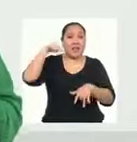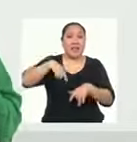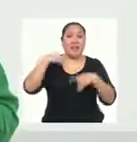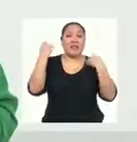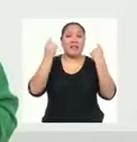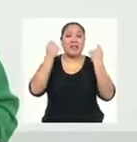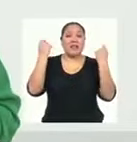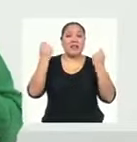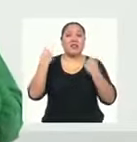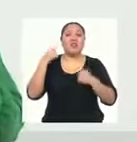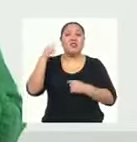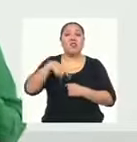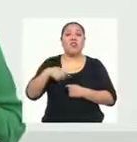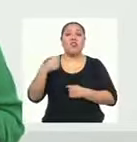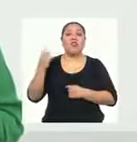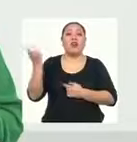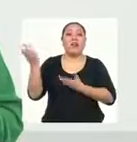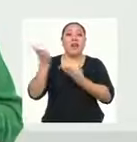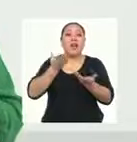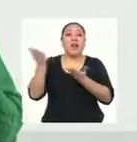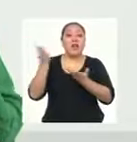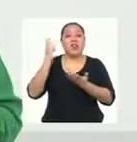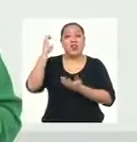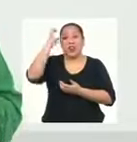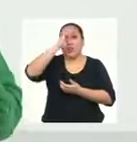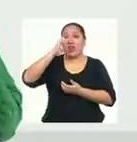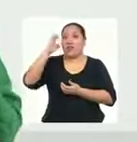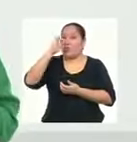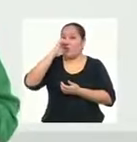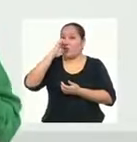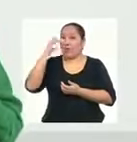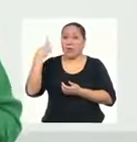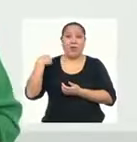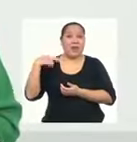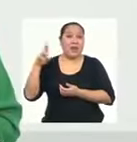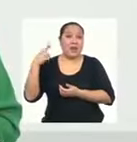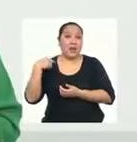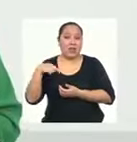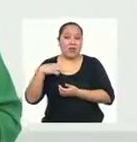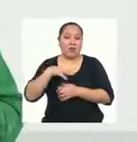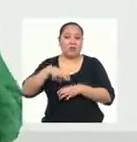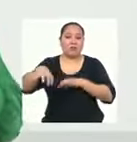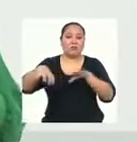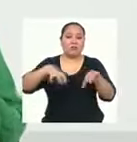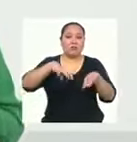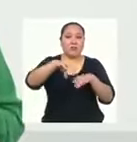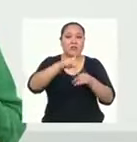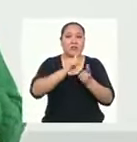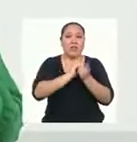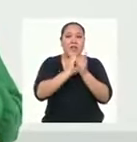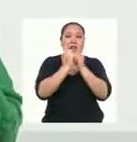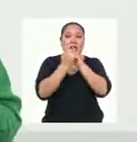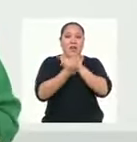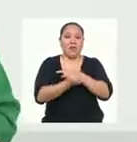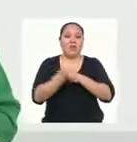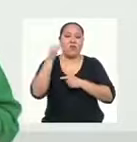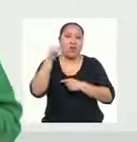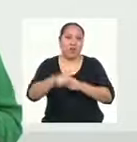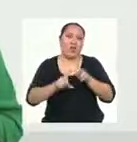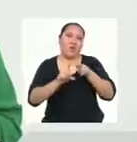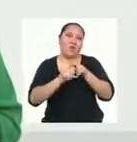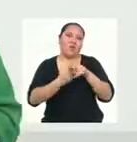luego fue mezclándose y modificándose de acuerdo a las distintas zonas del país, la que generan nuestras